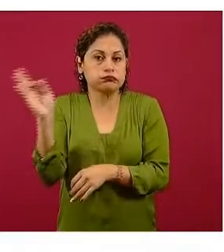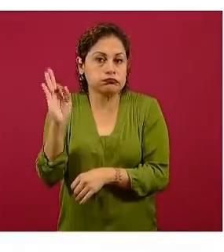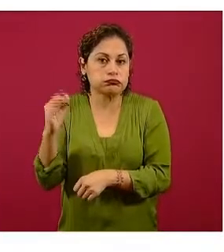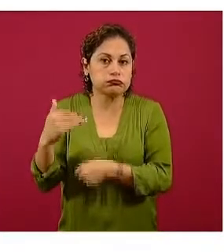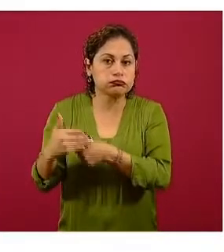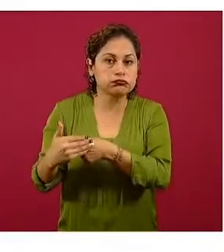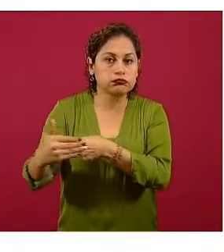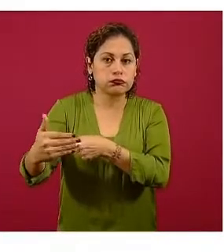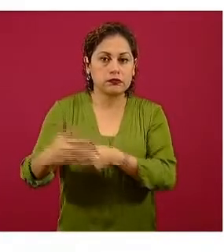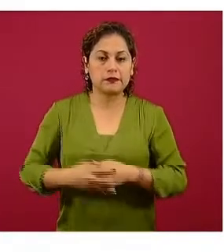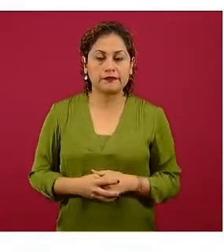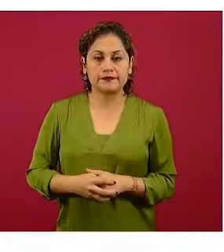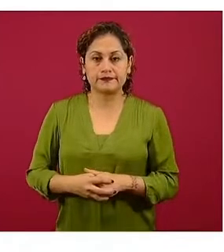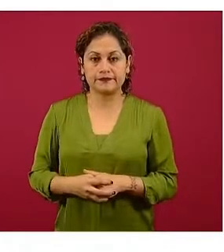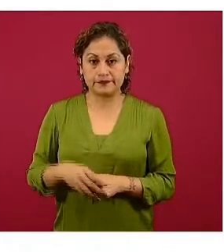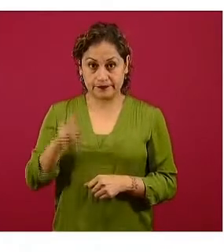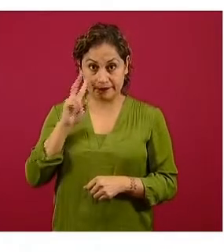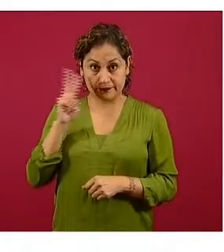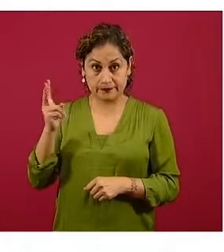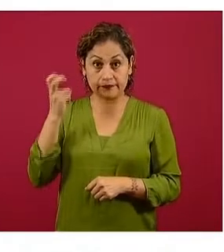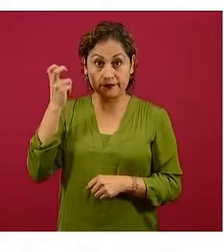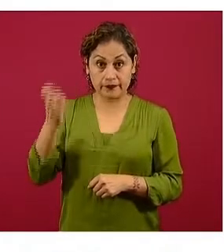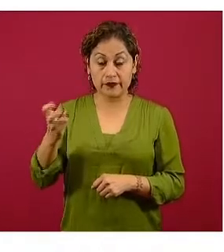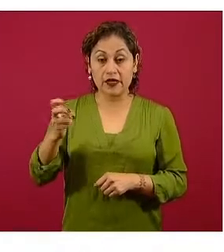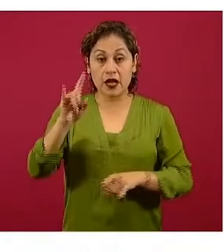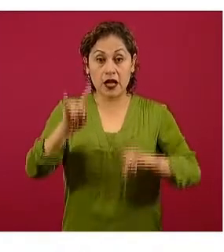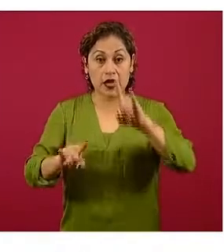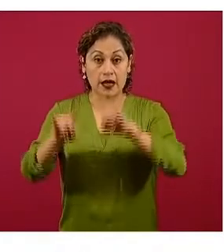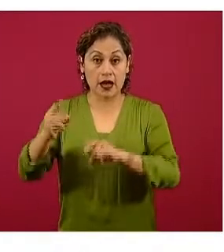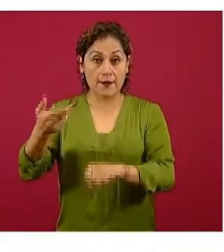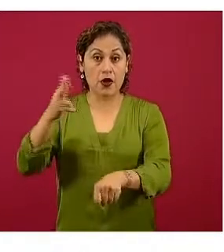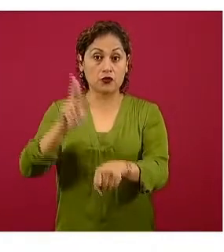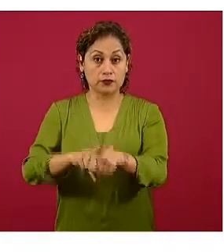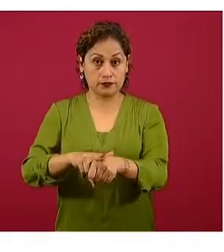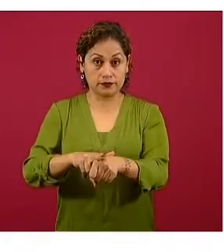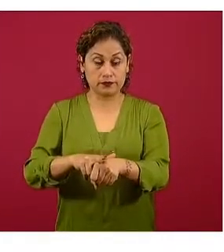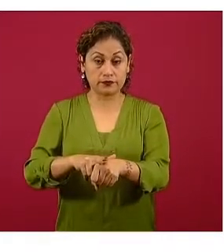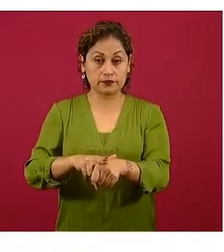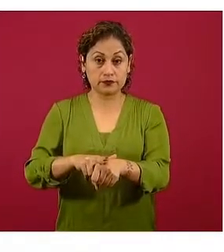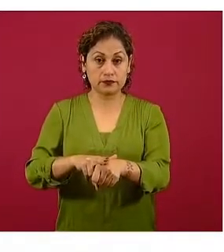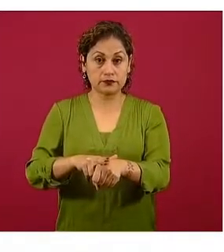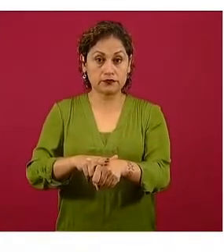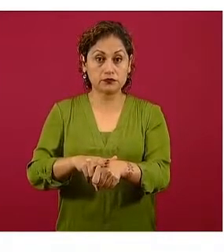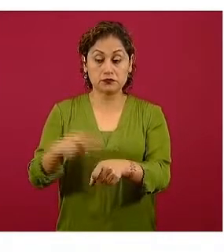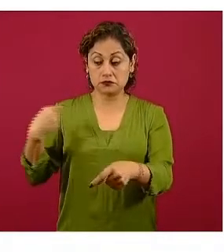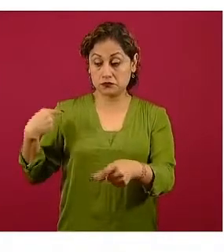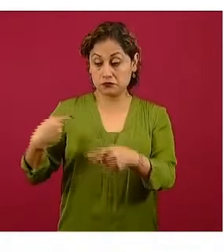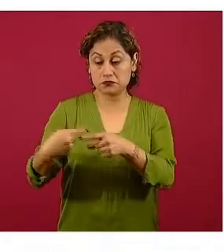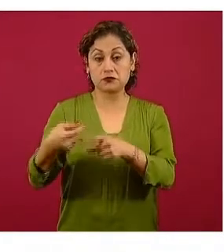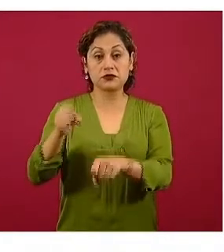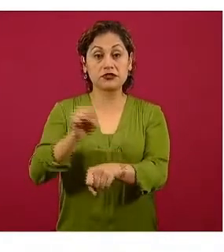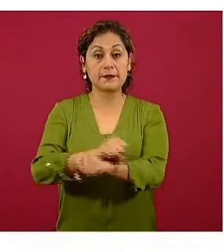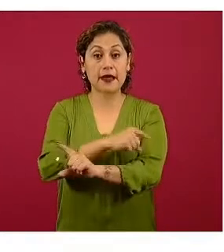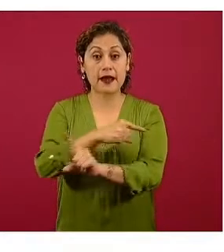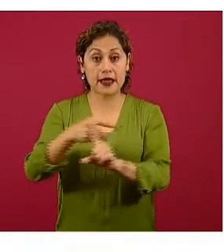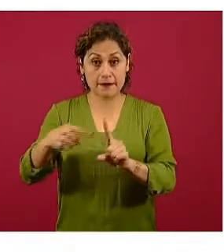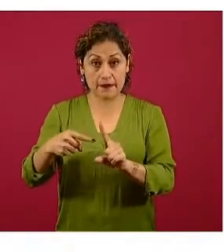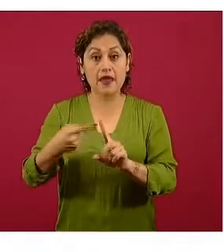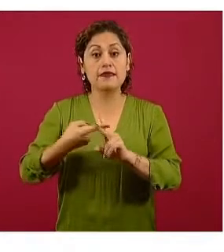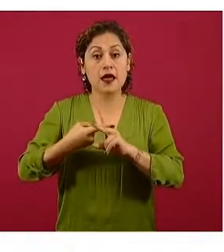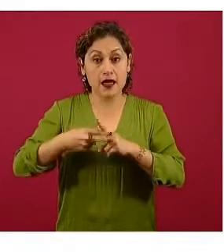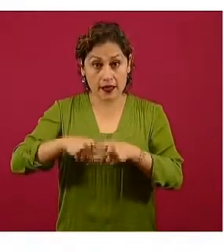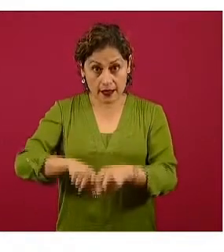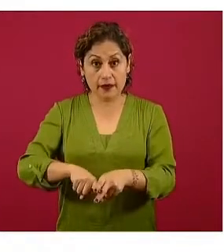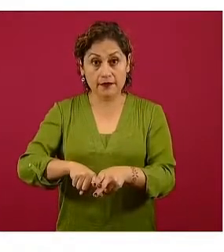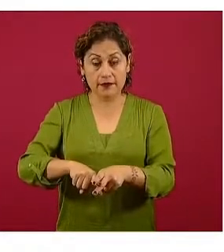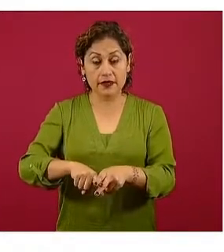tenemos precisamente la disponibilidad de camas de hospitalización. Tenemos ya prácticamente semana y media en la que han sido